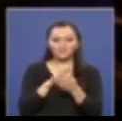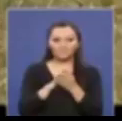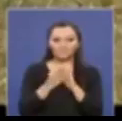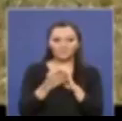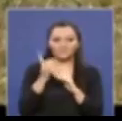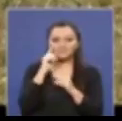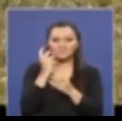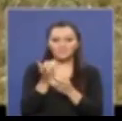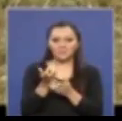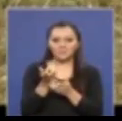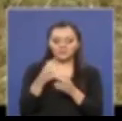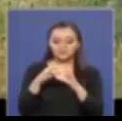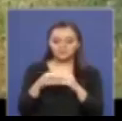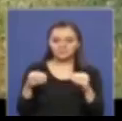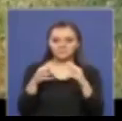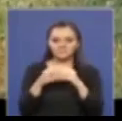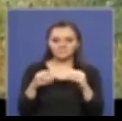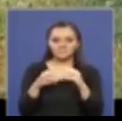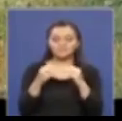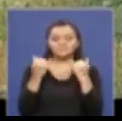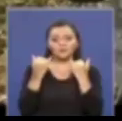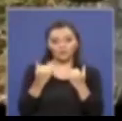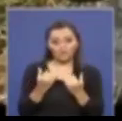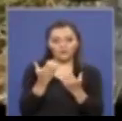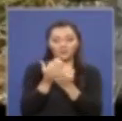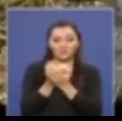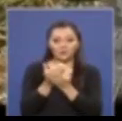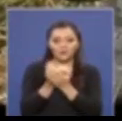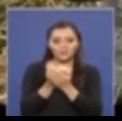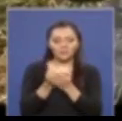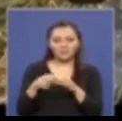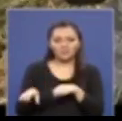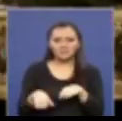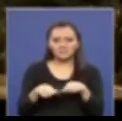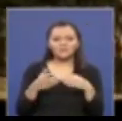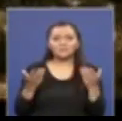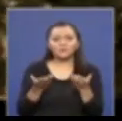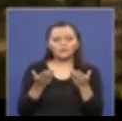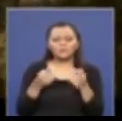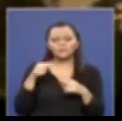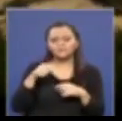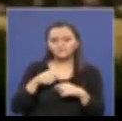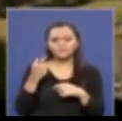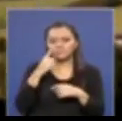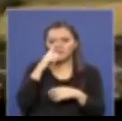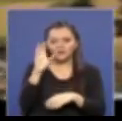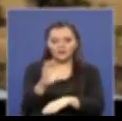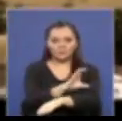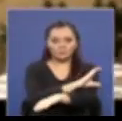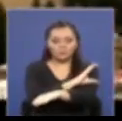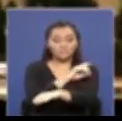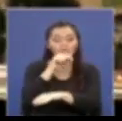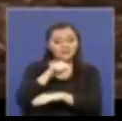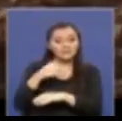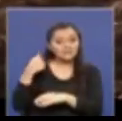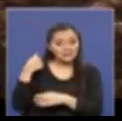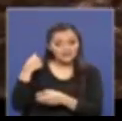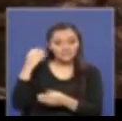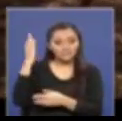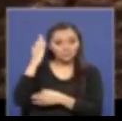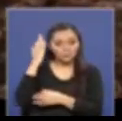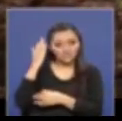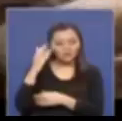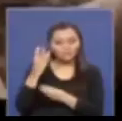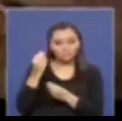esmeriladas. Pero las actividades económicas más representativas de Tulcán ocurren en sus campos, pues este cantón posee una